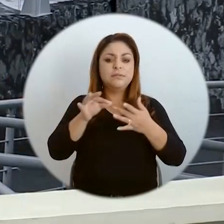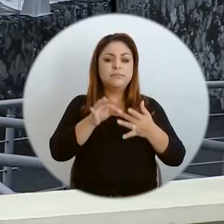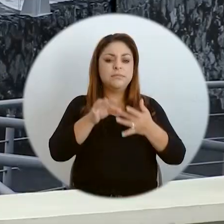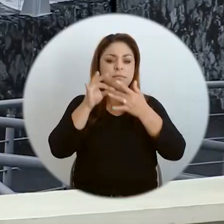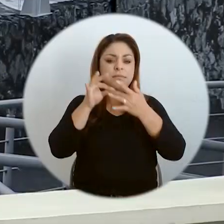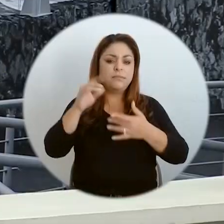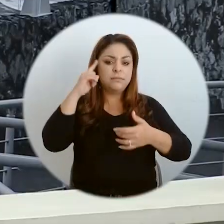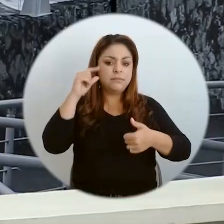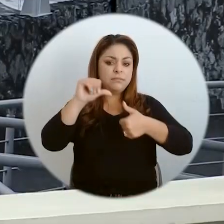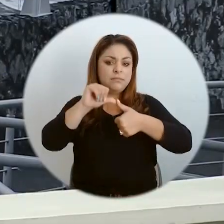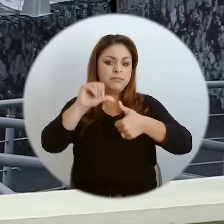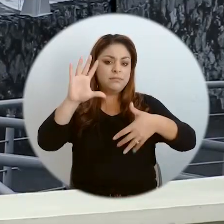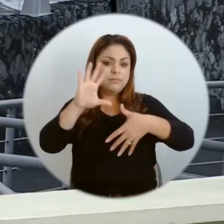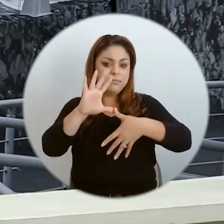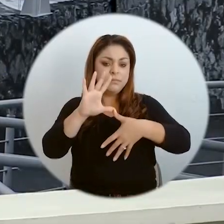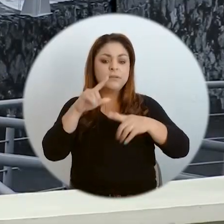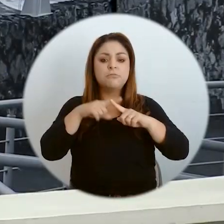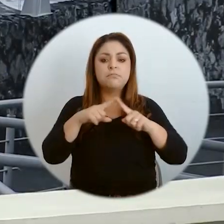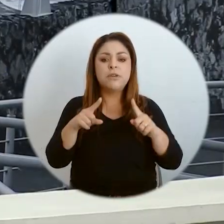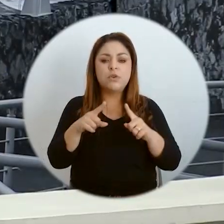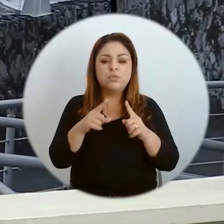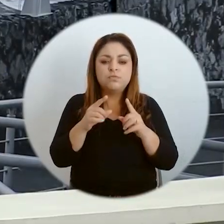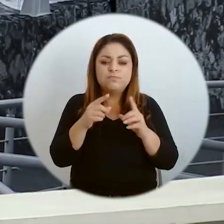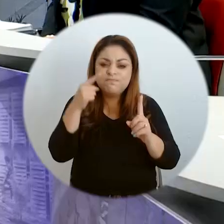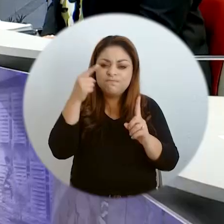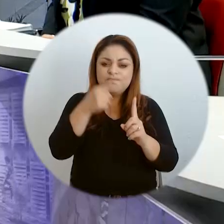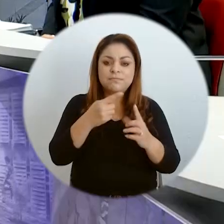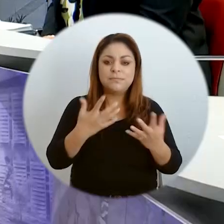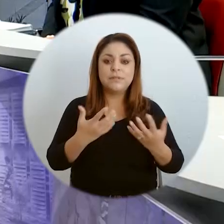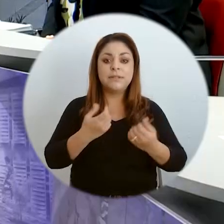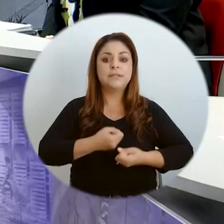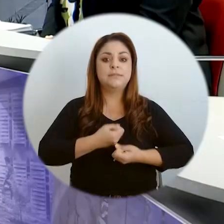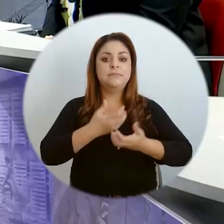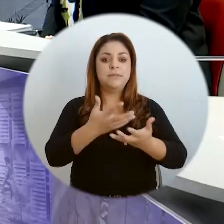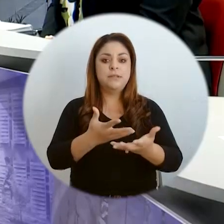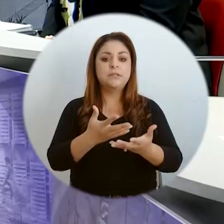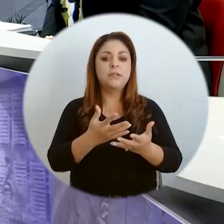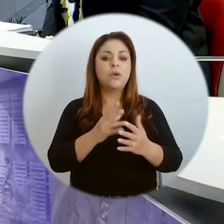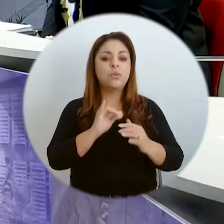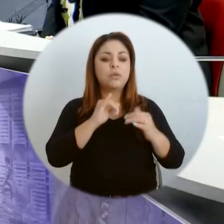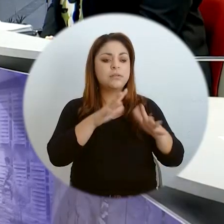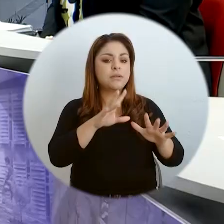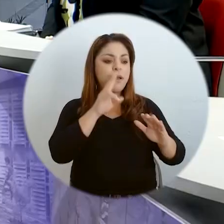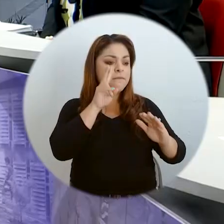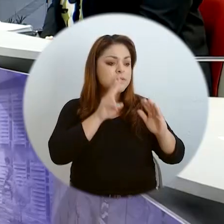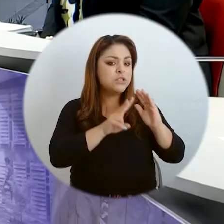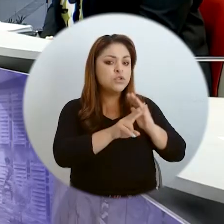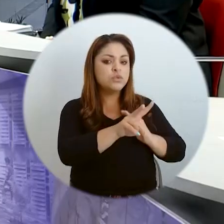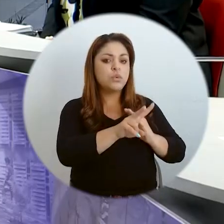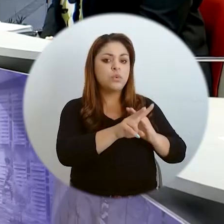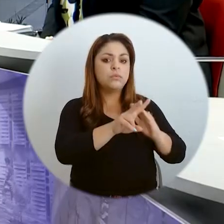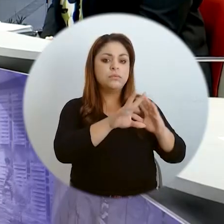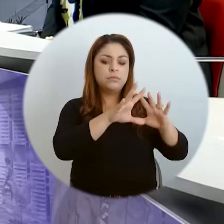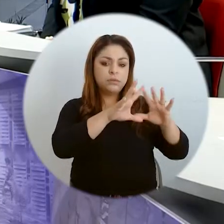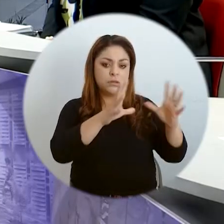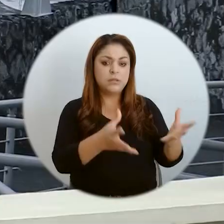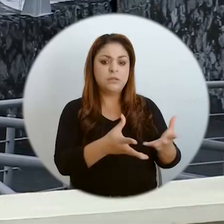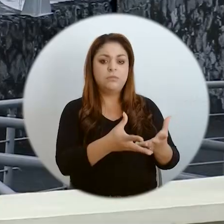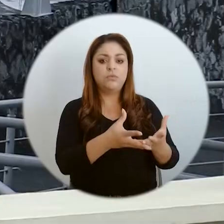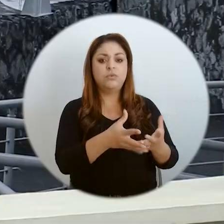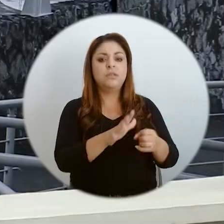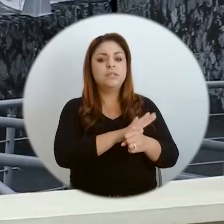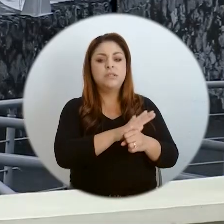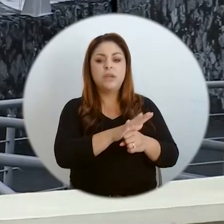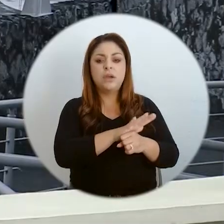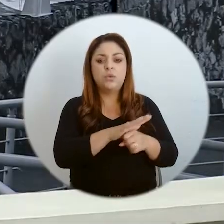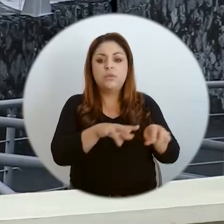centroamericano. Pero digamos que en esencia el neoconservadurismo expresa una visión de mundo, ¿verdad?, anclada en unos ciertos valores,